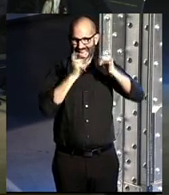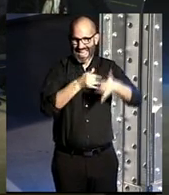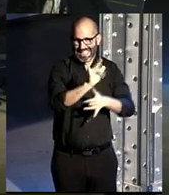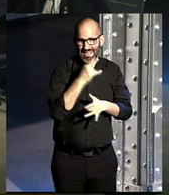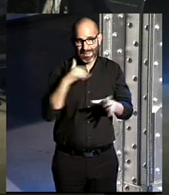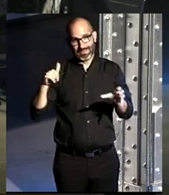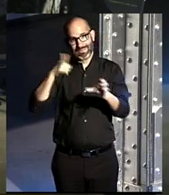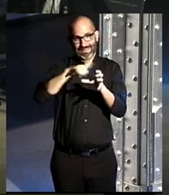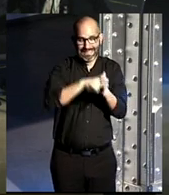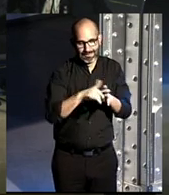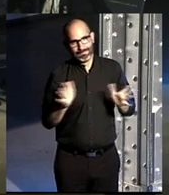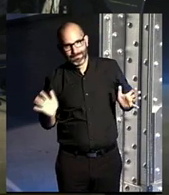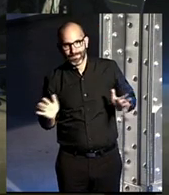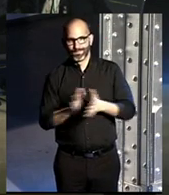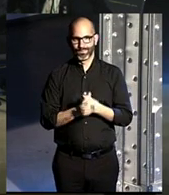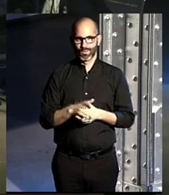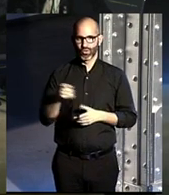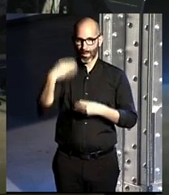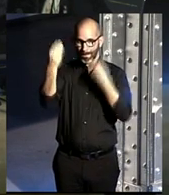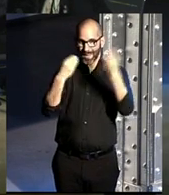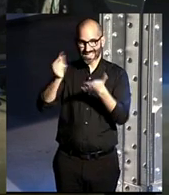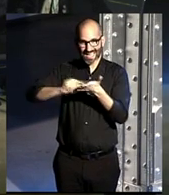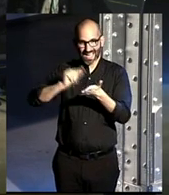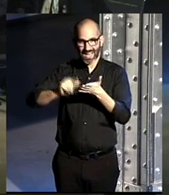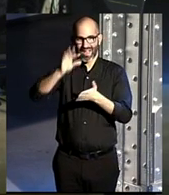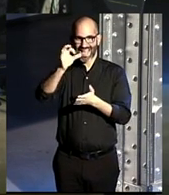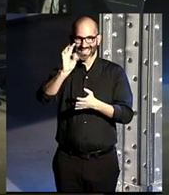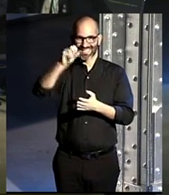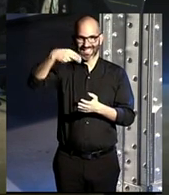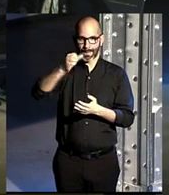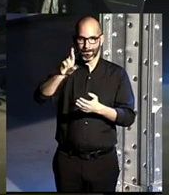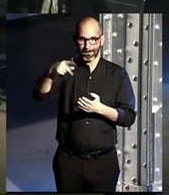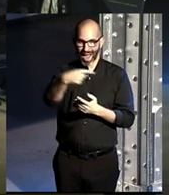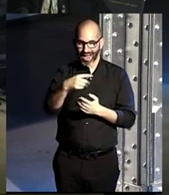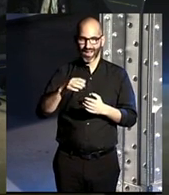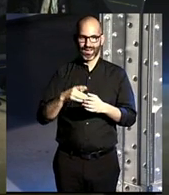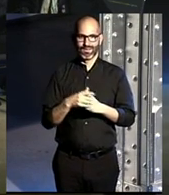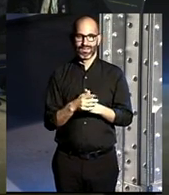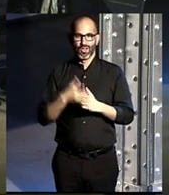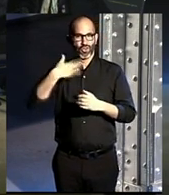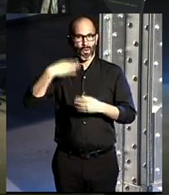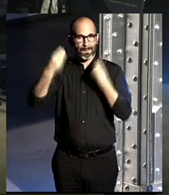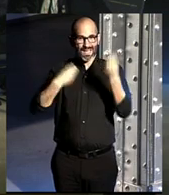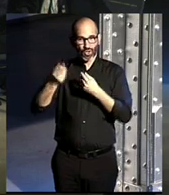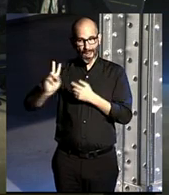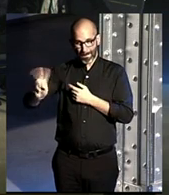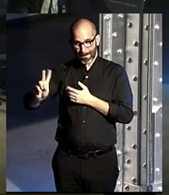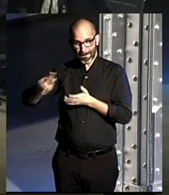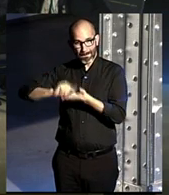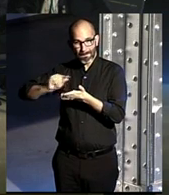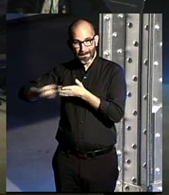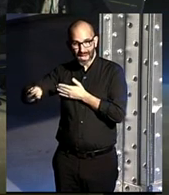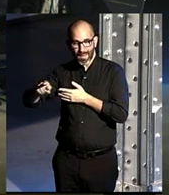pero... Es decir, que escribiría steampunk. Ahora, Julio Pero Verne. es que curiosamente Verne nunca fue un escritor steampunk.